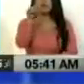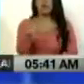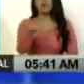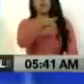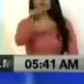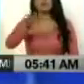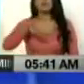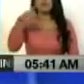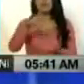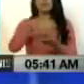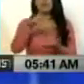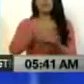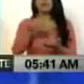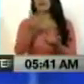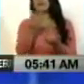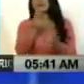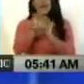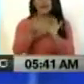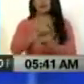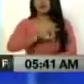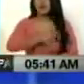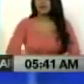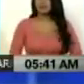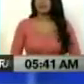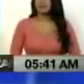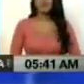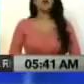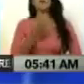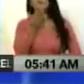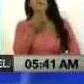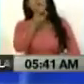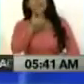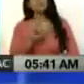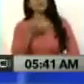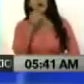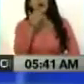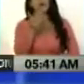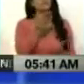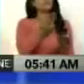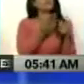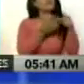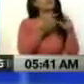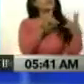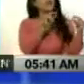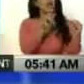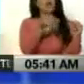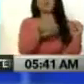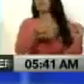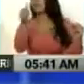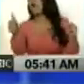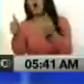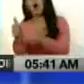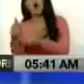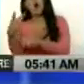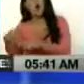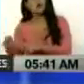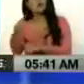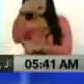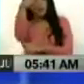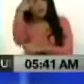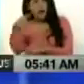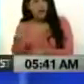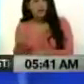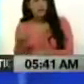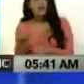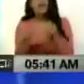usted participe a través de las redes sociales. Le preguntamos si existe alguna alternativa al diálogo para que tengamos unas navidades en paz. ¿Qué opina usted?